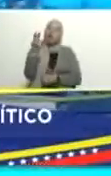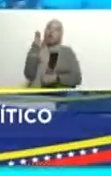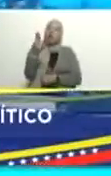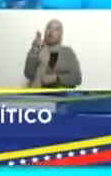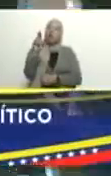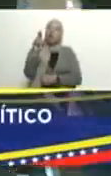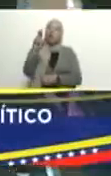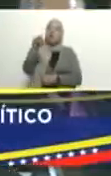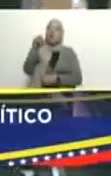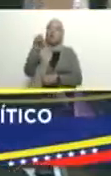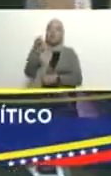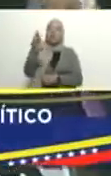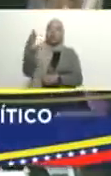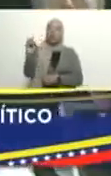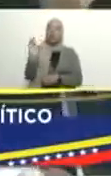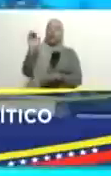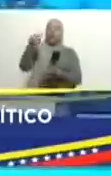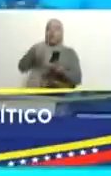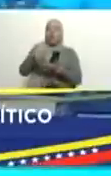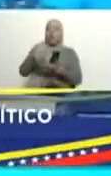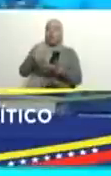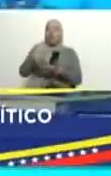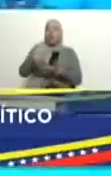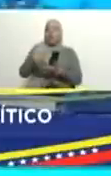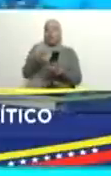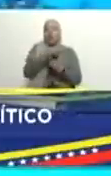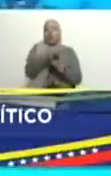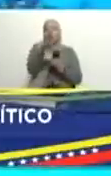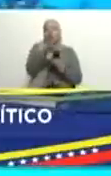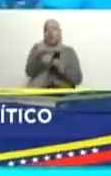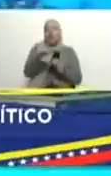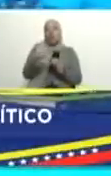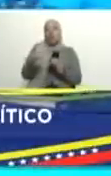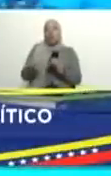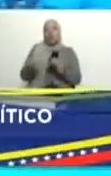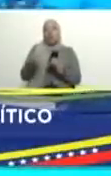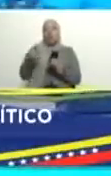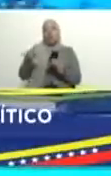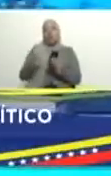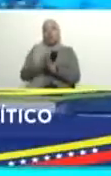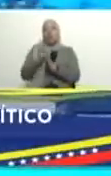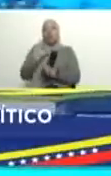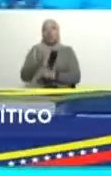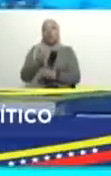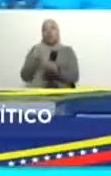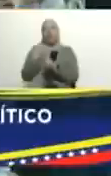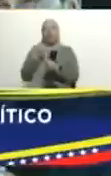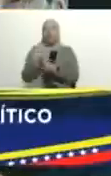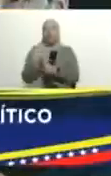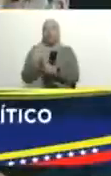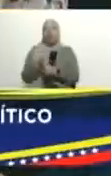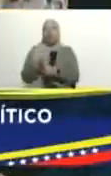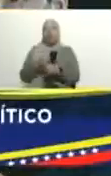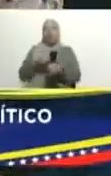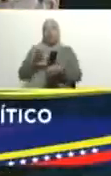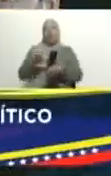Aragua, del municipio Pao de San Juan Bautista, el Pao Cojede,